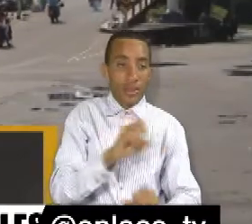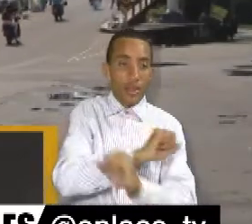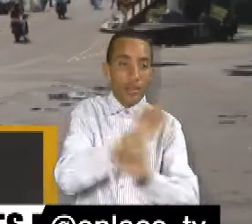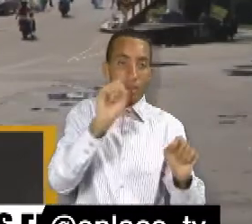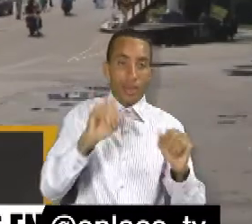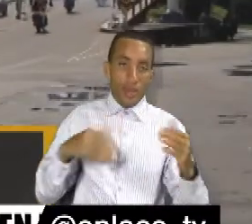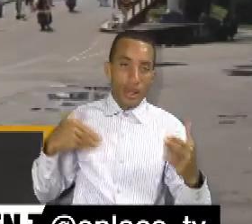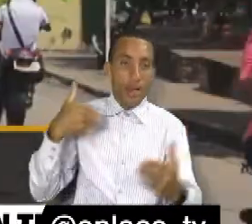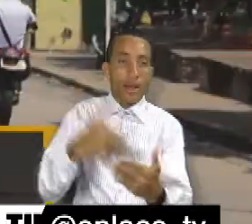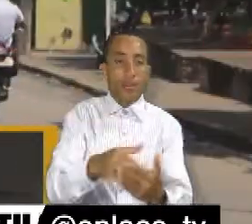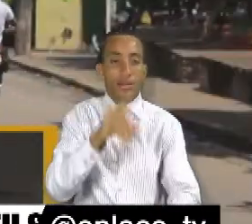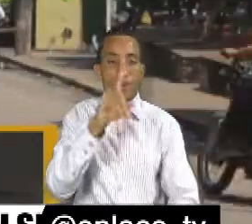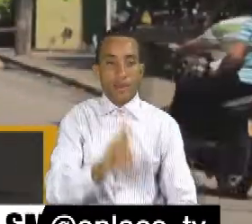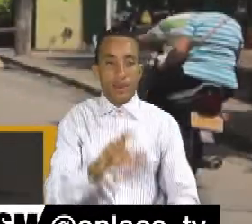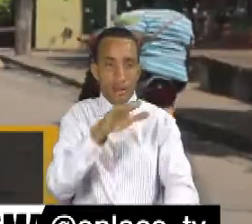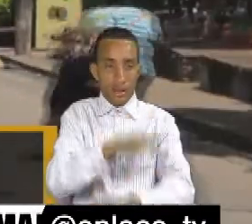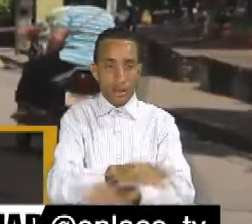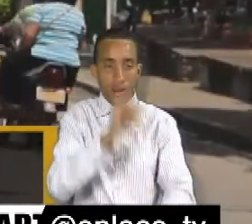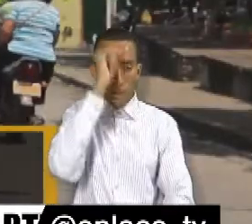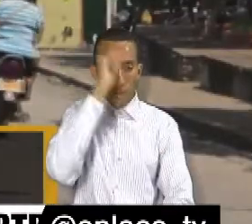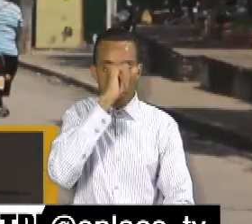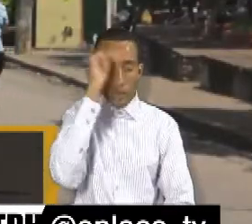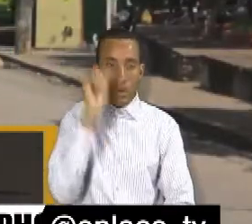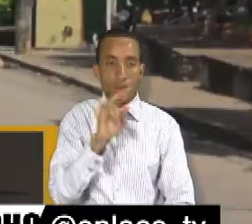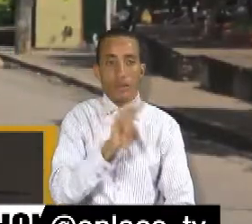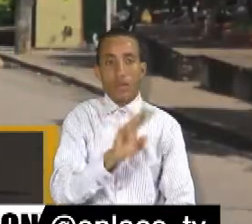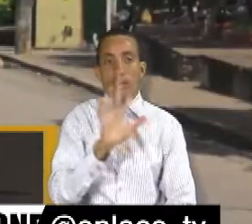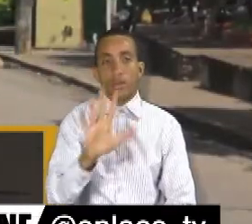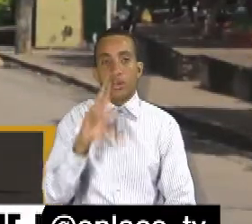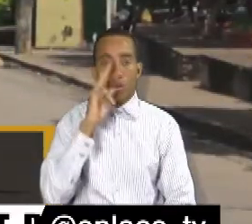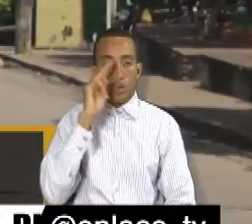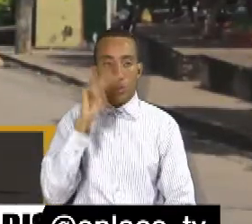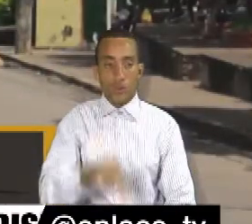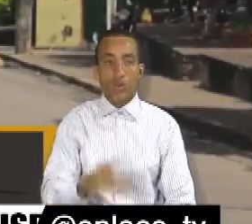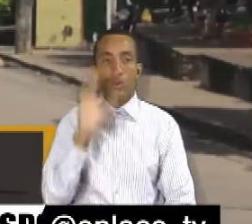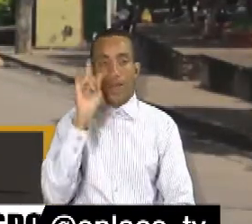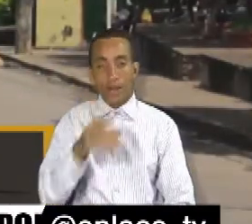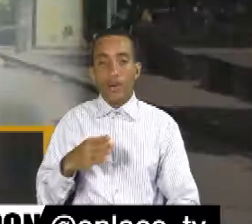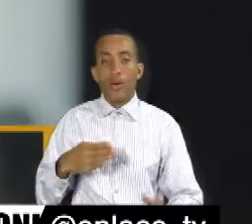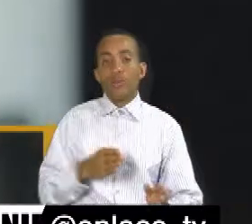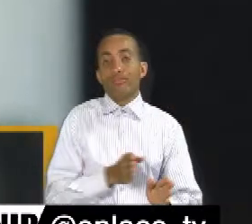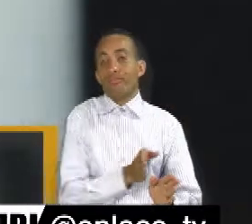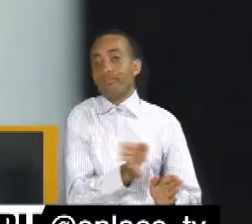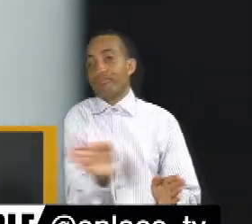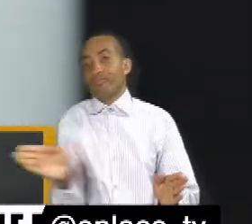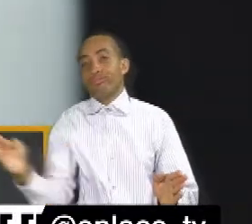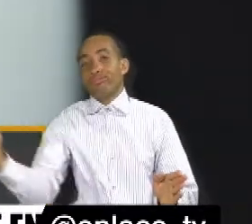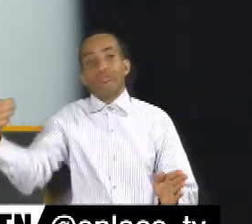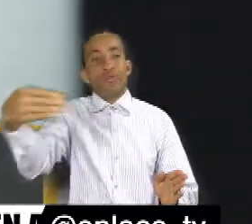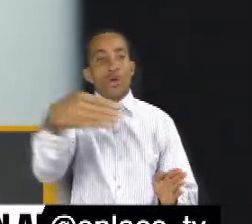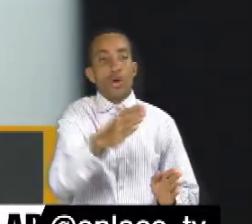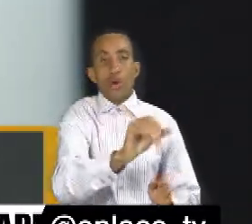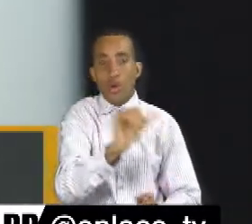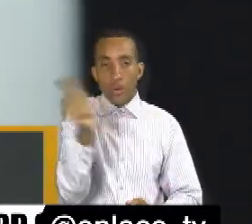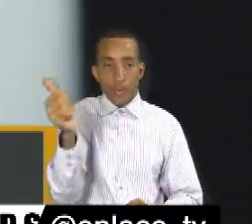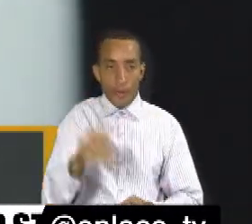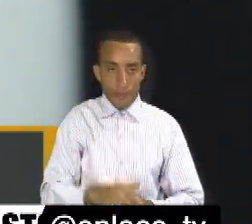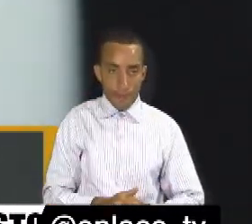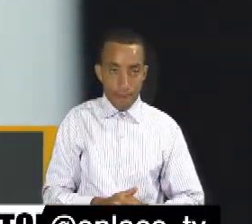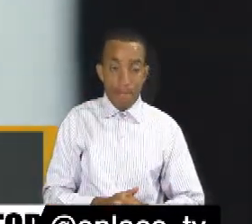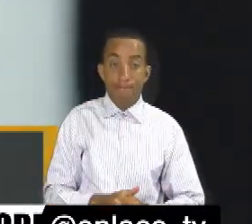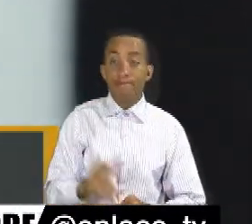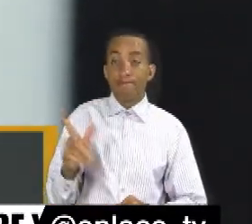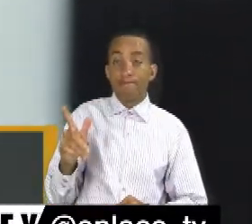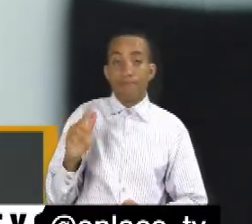6 de la tarde de este domingo 25 de junio, hecho por el que usted debe tomar rutas alternas. Fernando Lizarazo, comandante del cuerpo